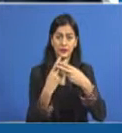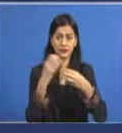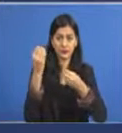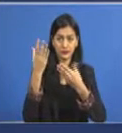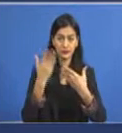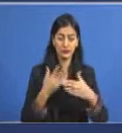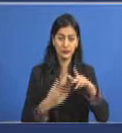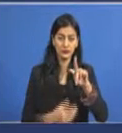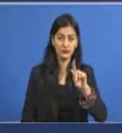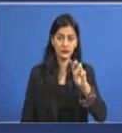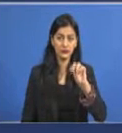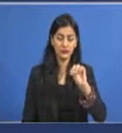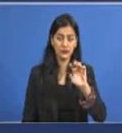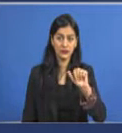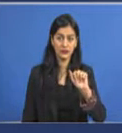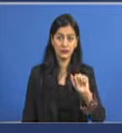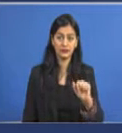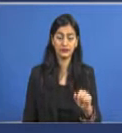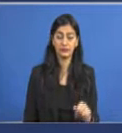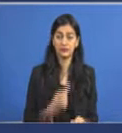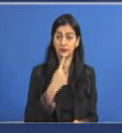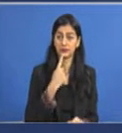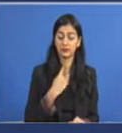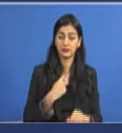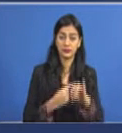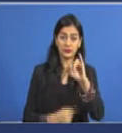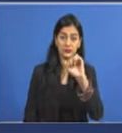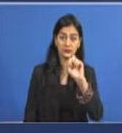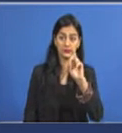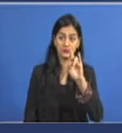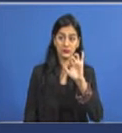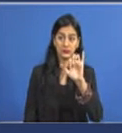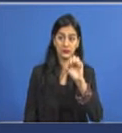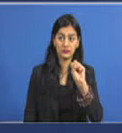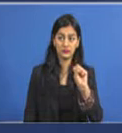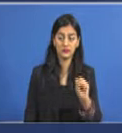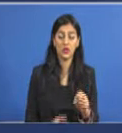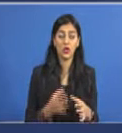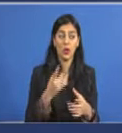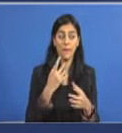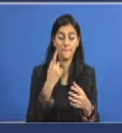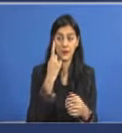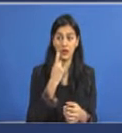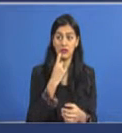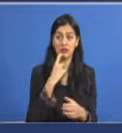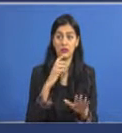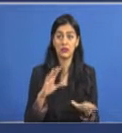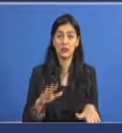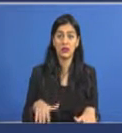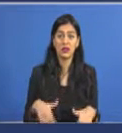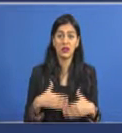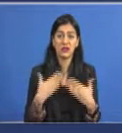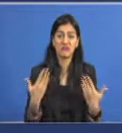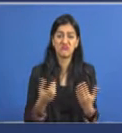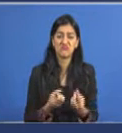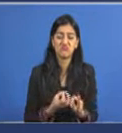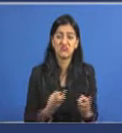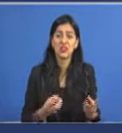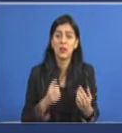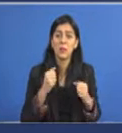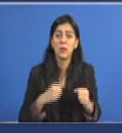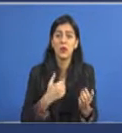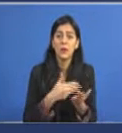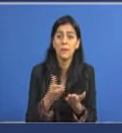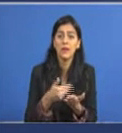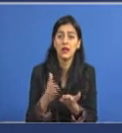Me Informo PMA, nos las hace Iris Almendral, porque nos pregunta lo siguiente: ¿qué tipo de productos se puede vender a